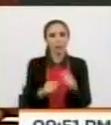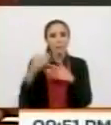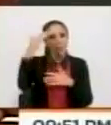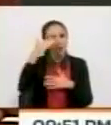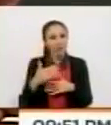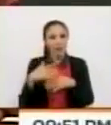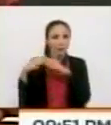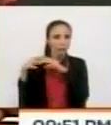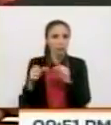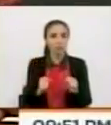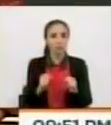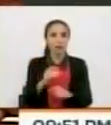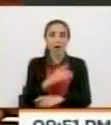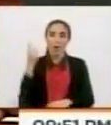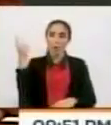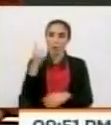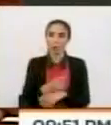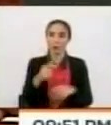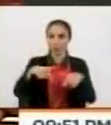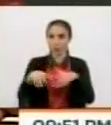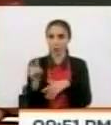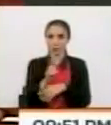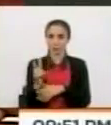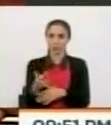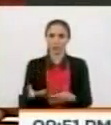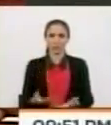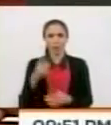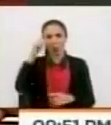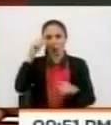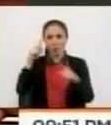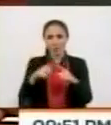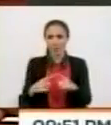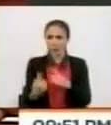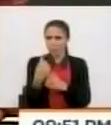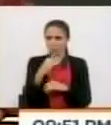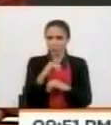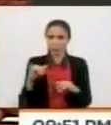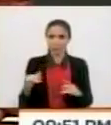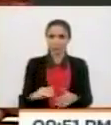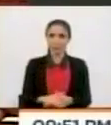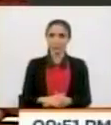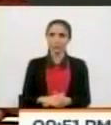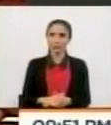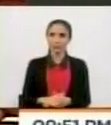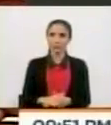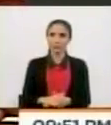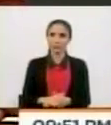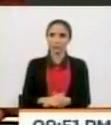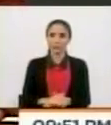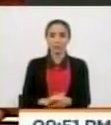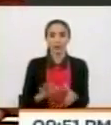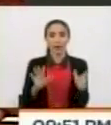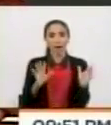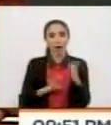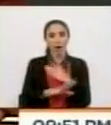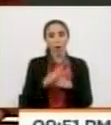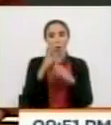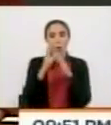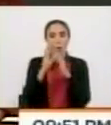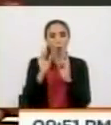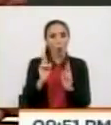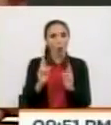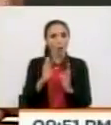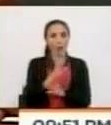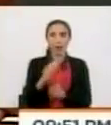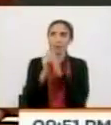y la imposición de una dictadura en Venezuela. Un solo objetivo, ¿no? Que algún día Dios me